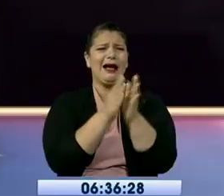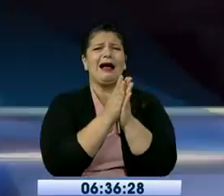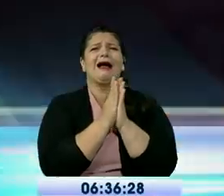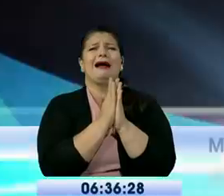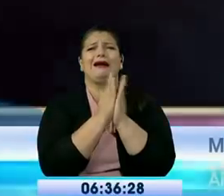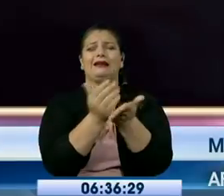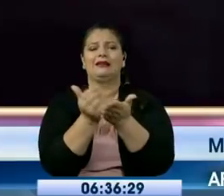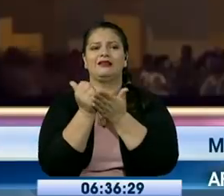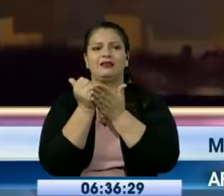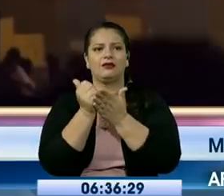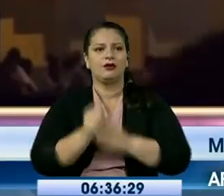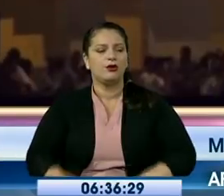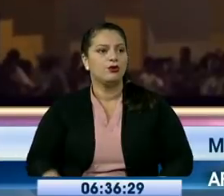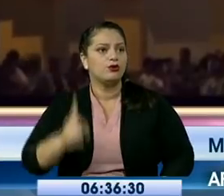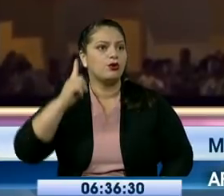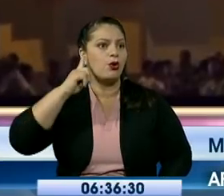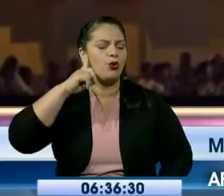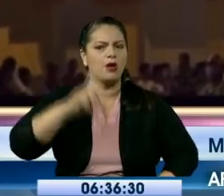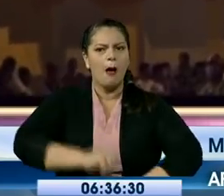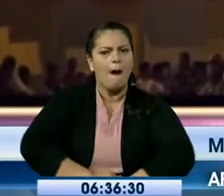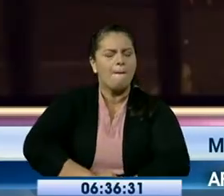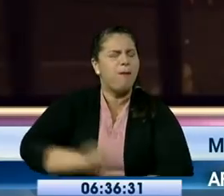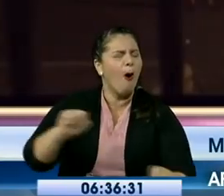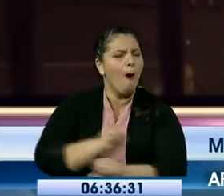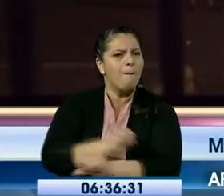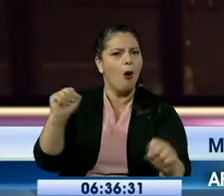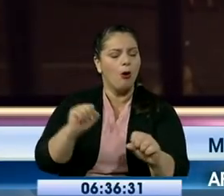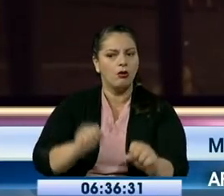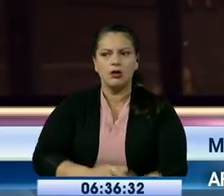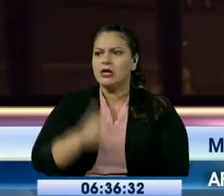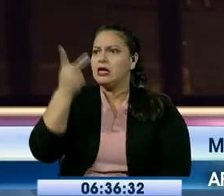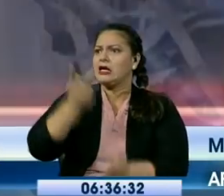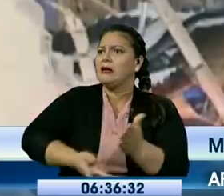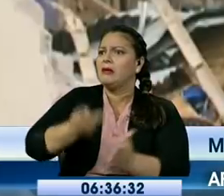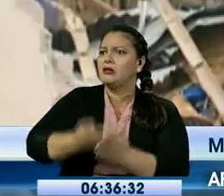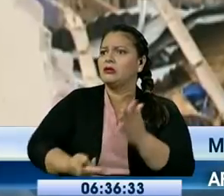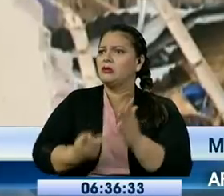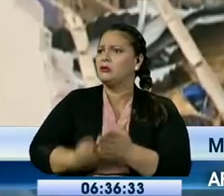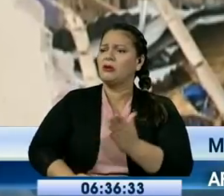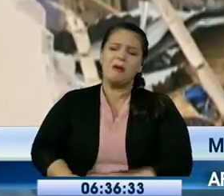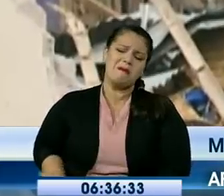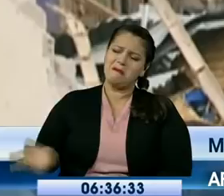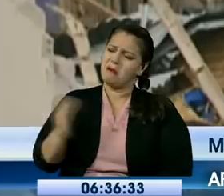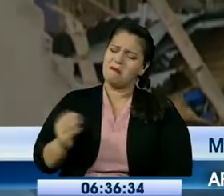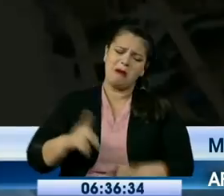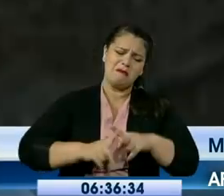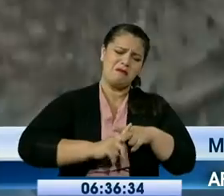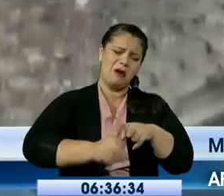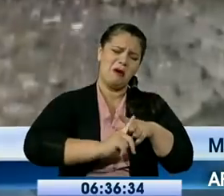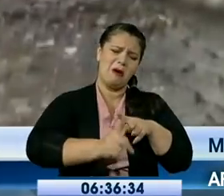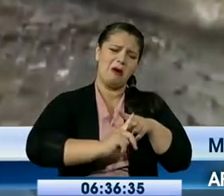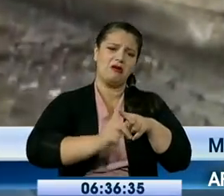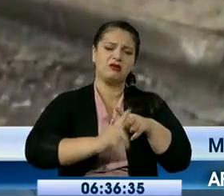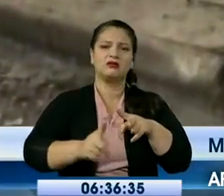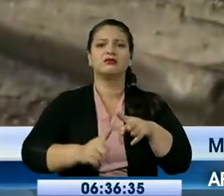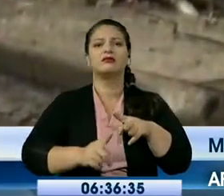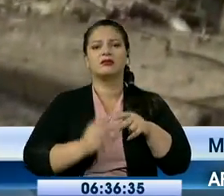hermana gritó y gritábamos todo. Y ahora sí va a salir por entre medio de los escombros y mejores dicho, y aquí estamos.